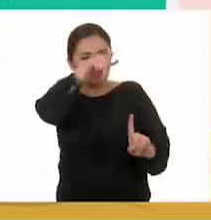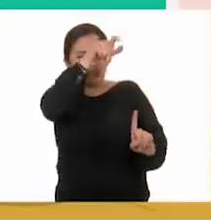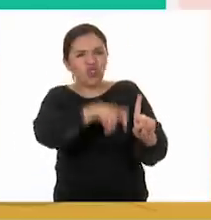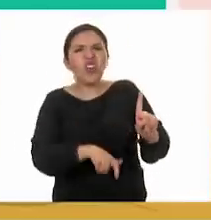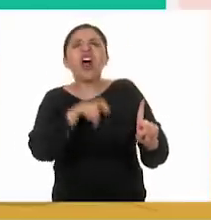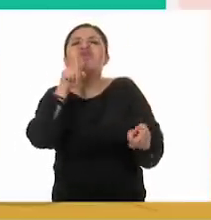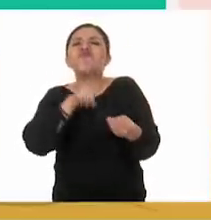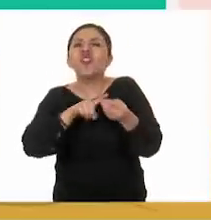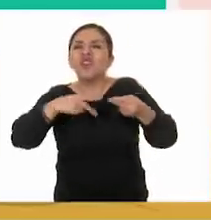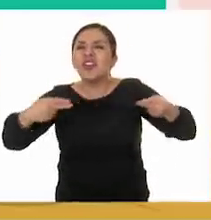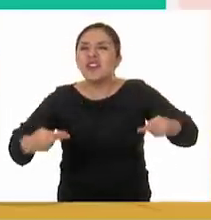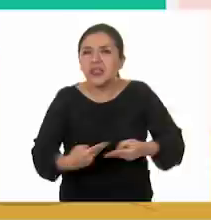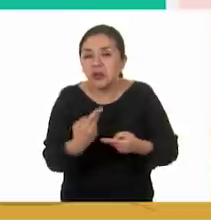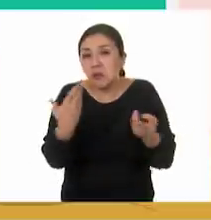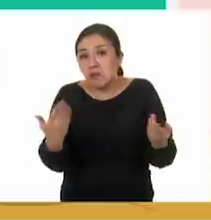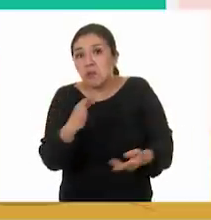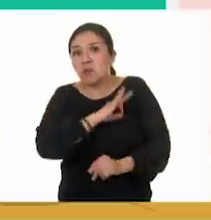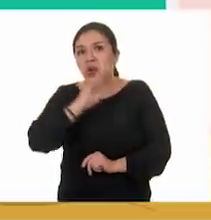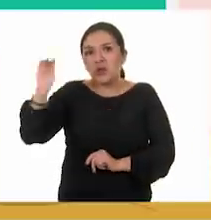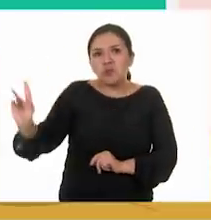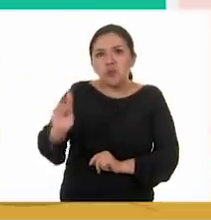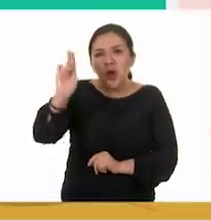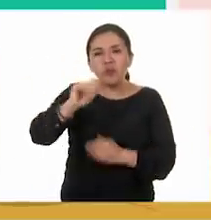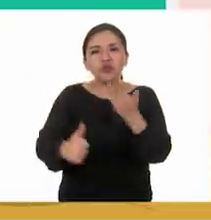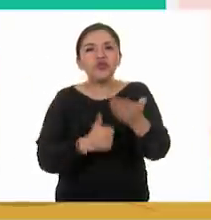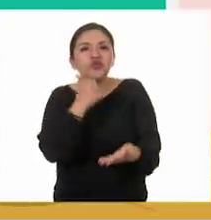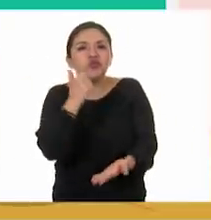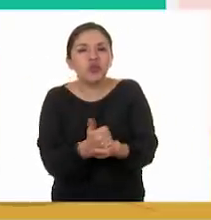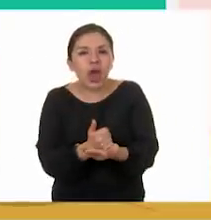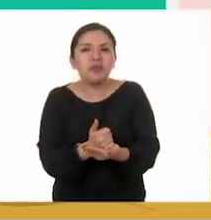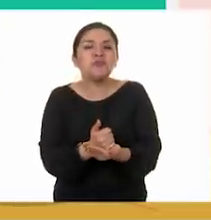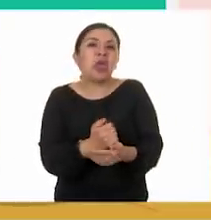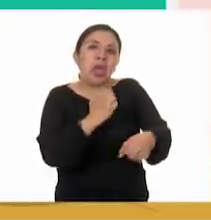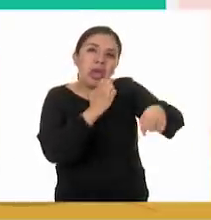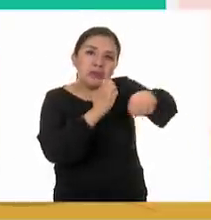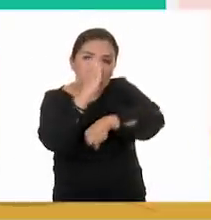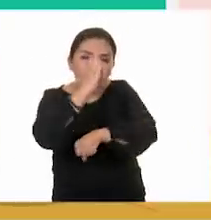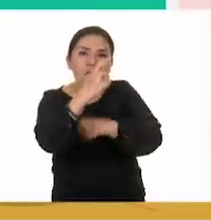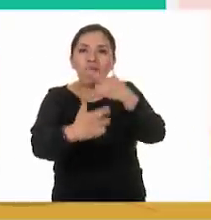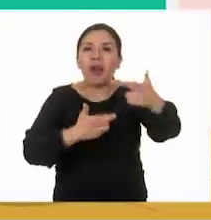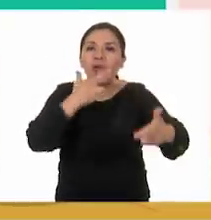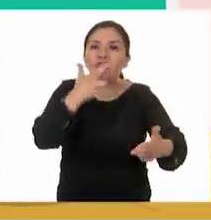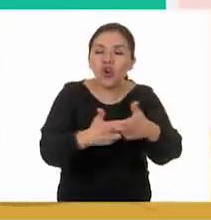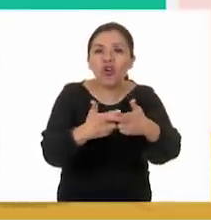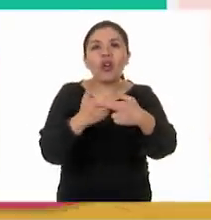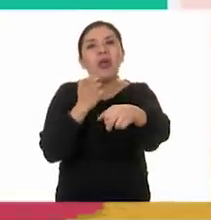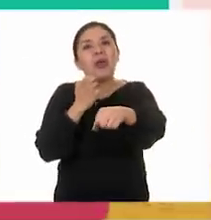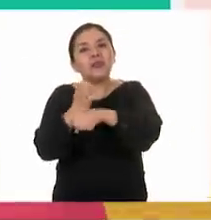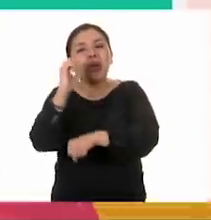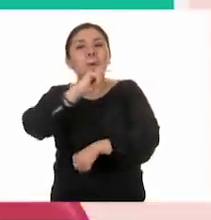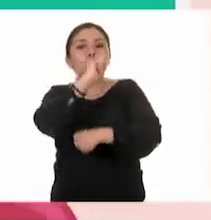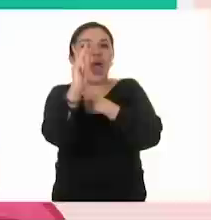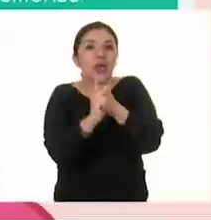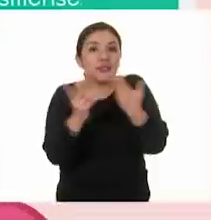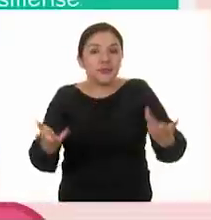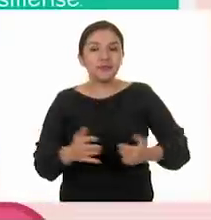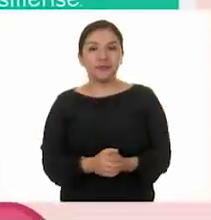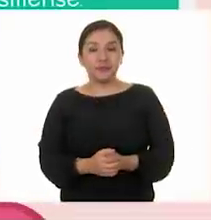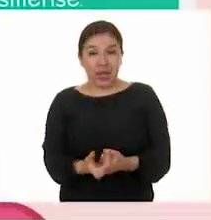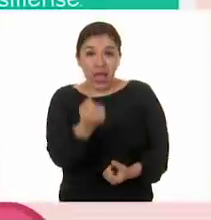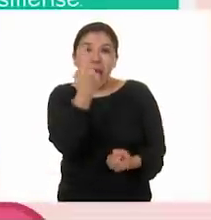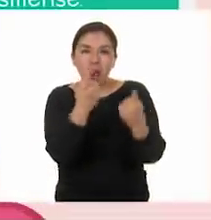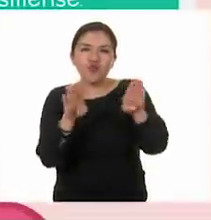las personas, el cual puede ser un pueblo, ciudad, provincia, región, estado o país.